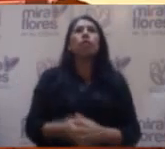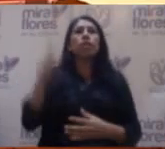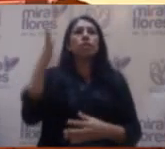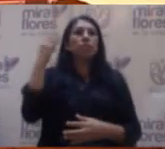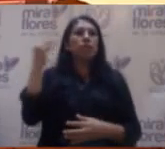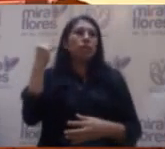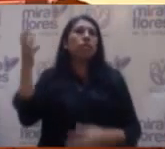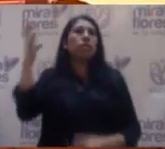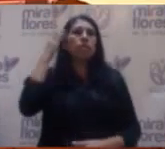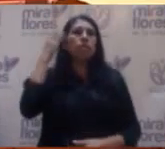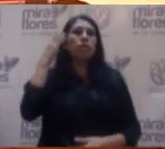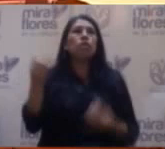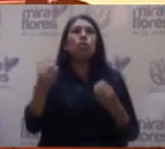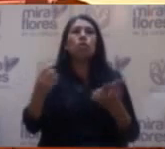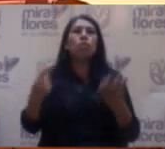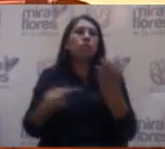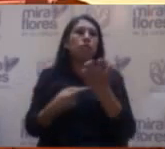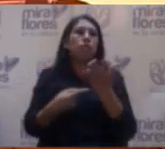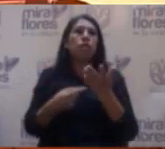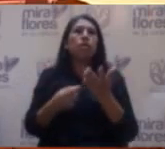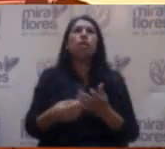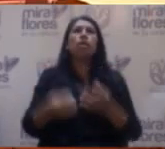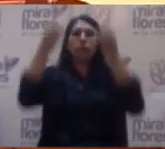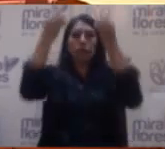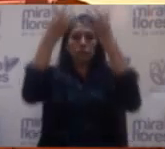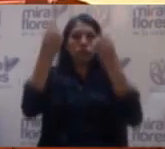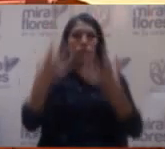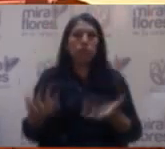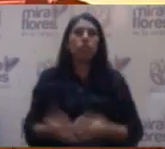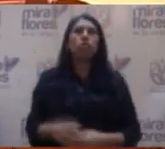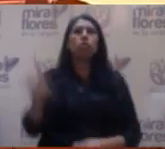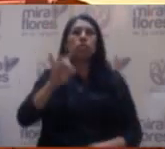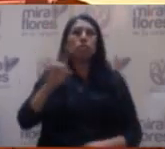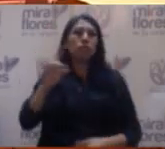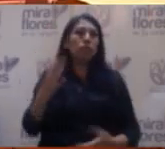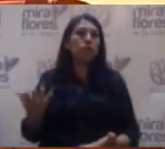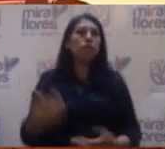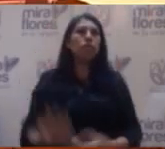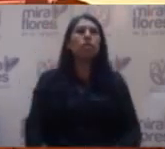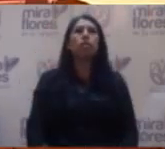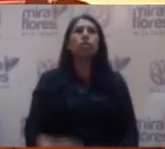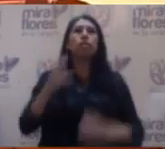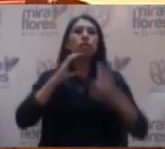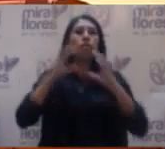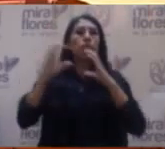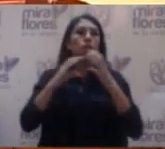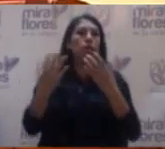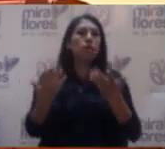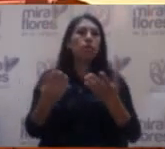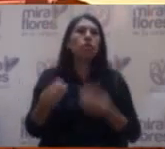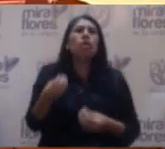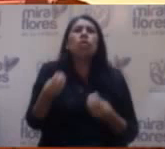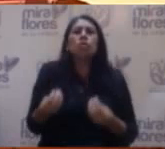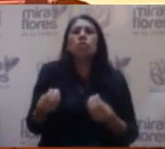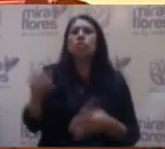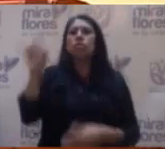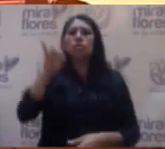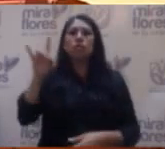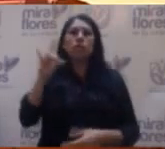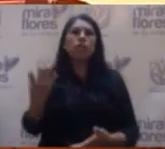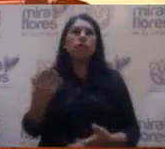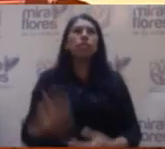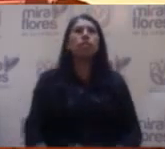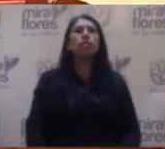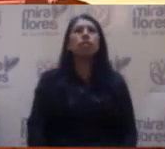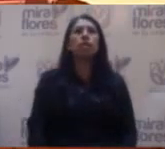la tecnología de la información se utiliza, la tecnología de la información y comunicación se utiliza para hacer de